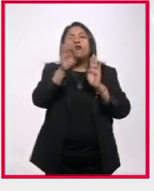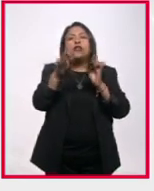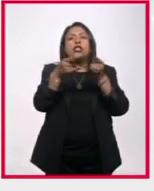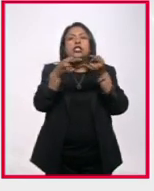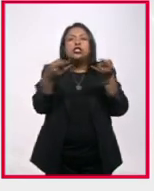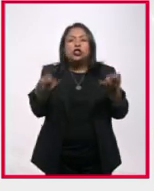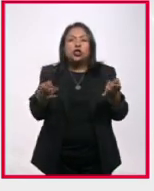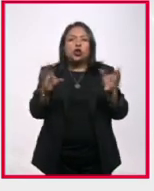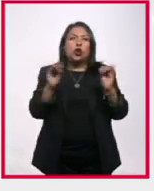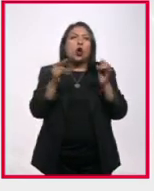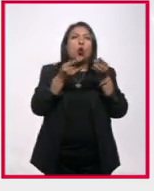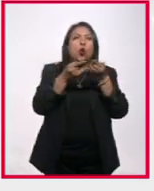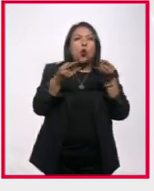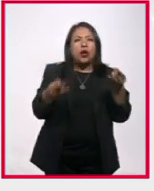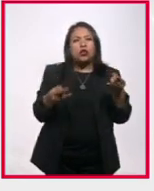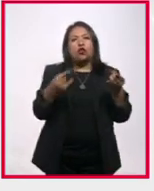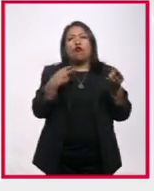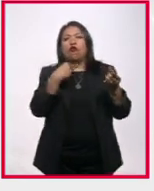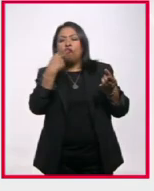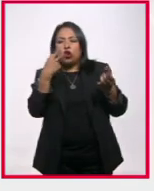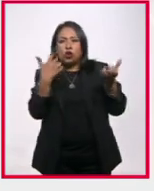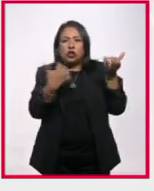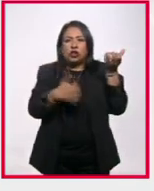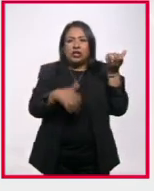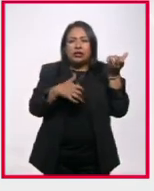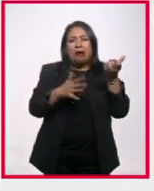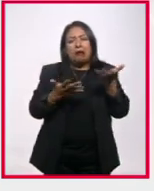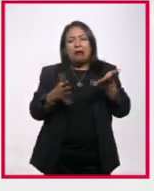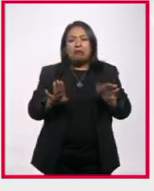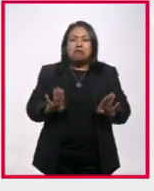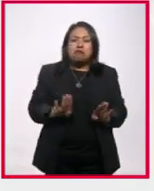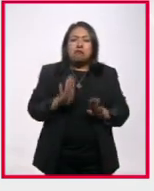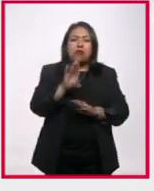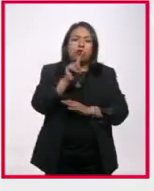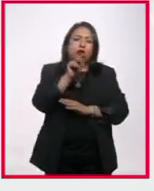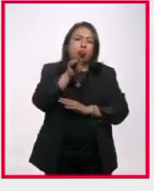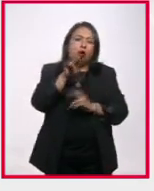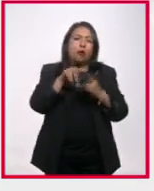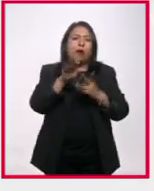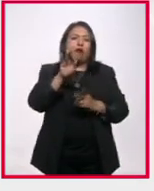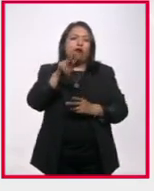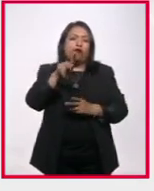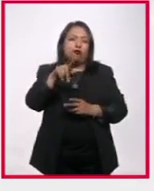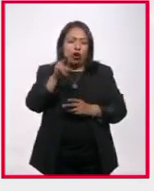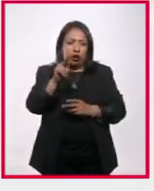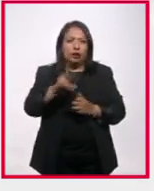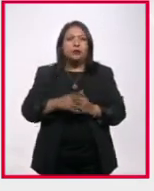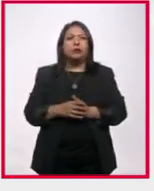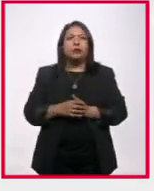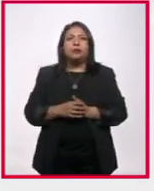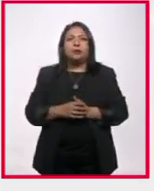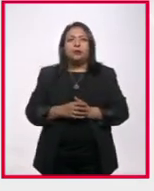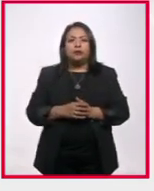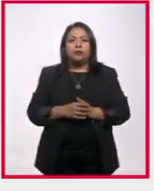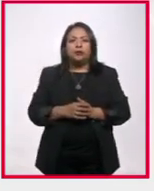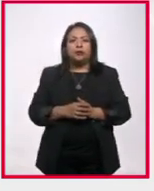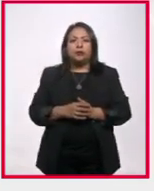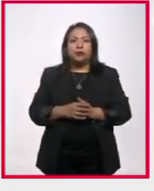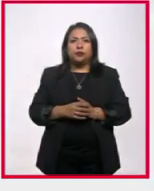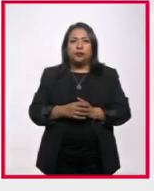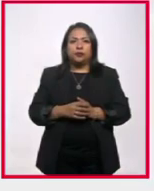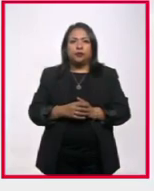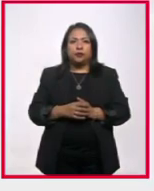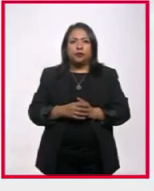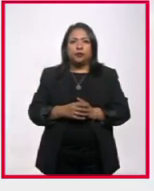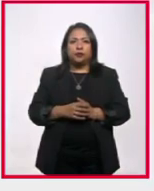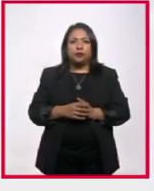cuentos. Esa guitarra y voz, entonces, tiene una línea como entre trova y folk. Mientras afina el escándalo urbano, sinfonía MP, estrés,